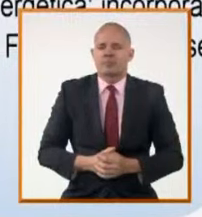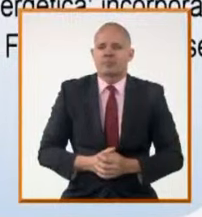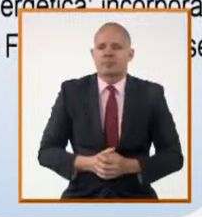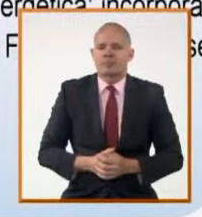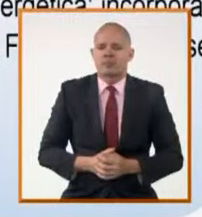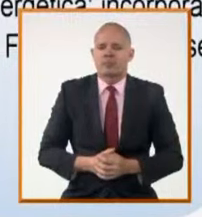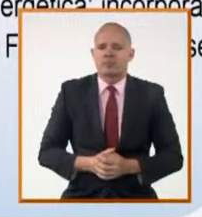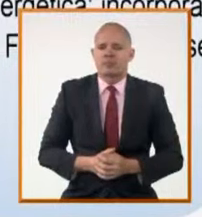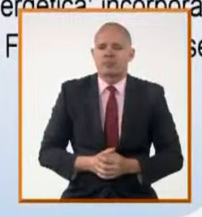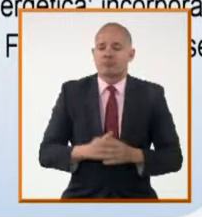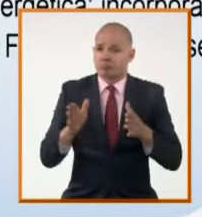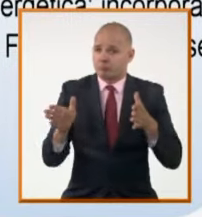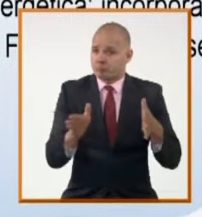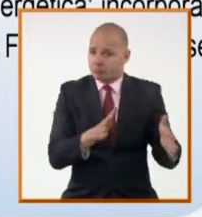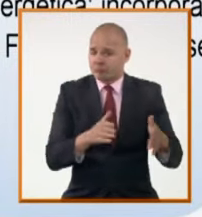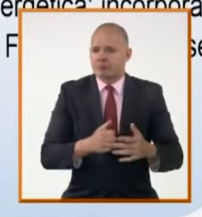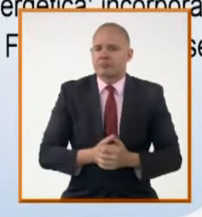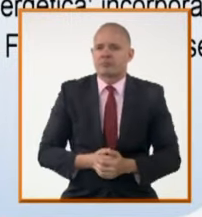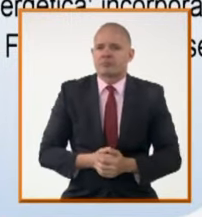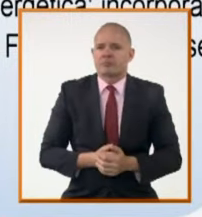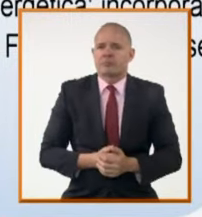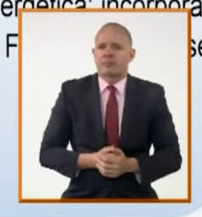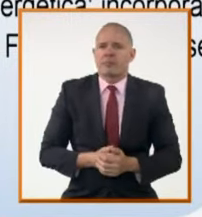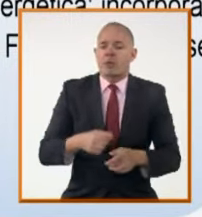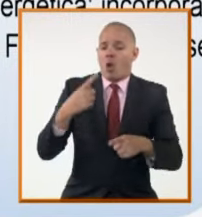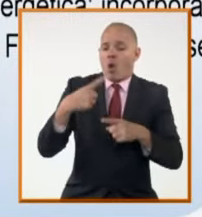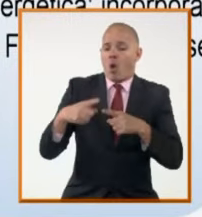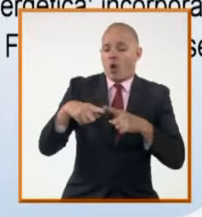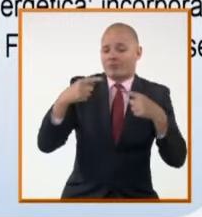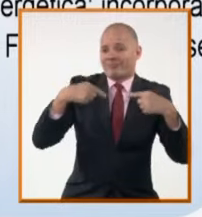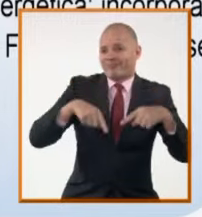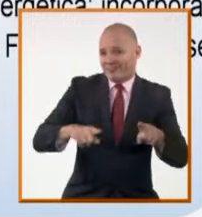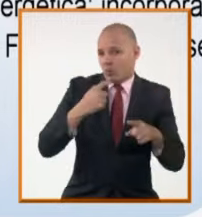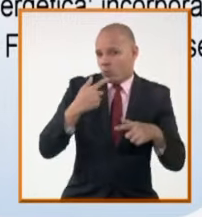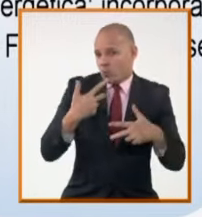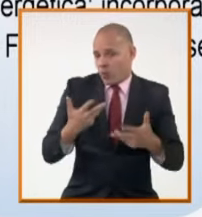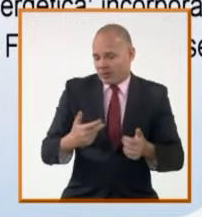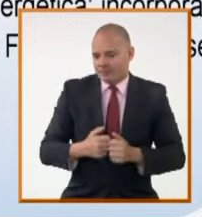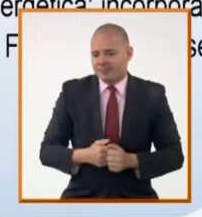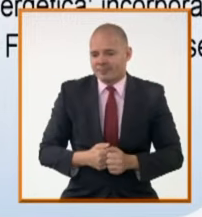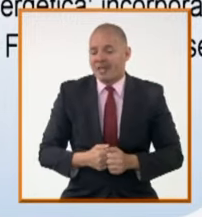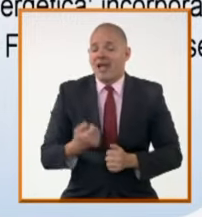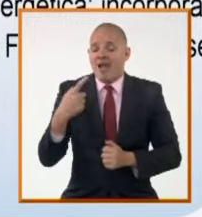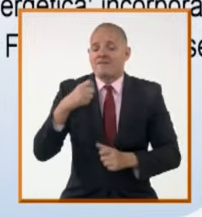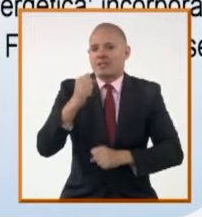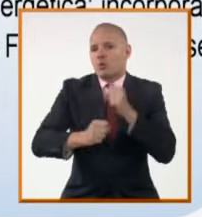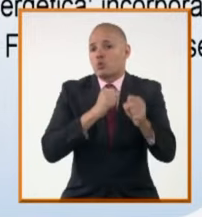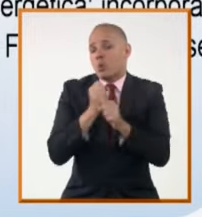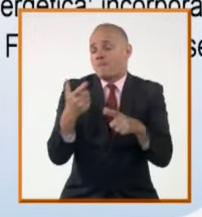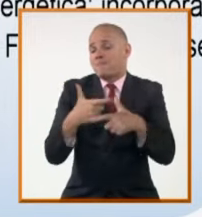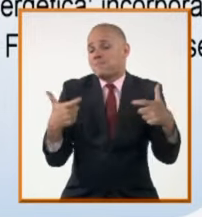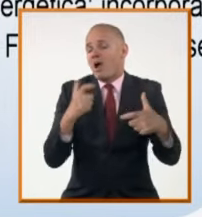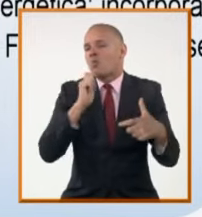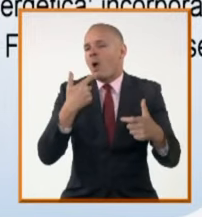Nuevas inversiones relacionadas con el incremento de las energías renovables.